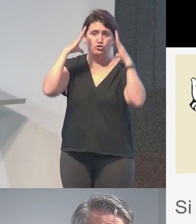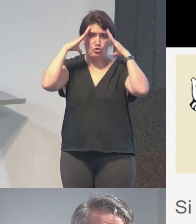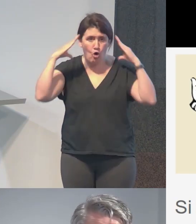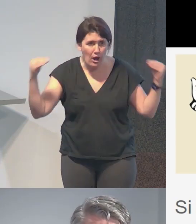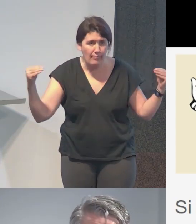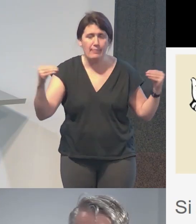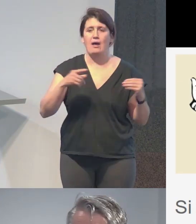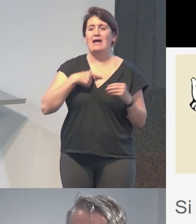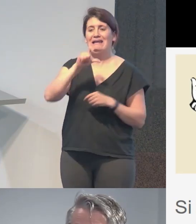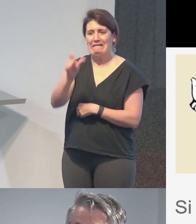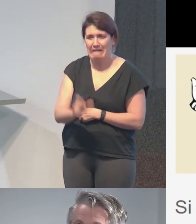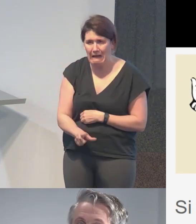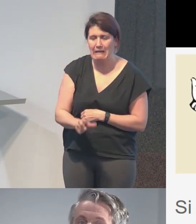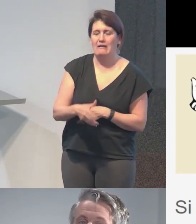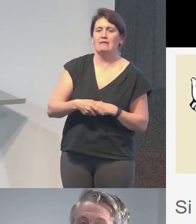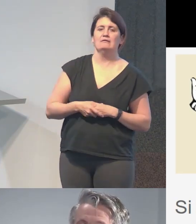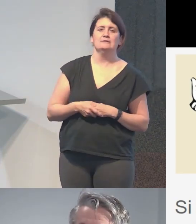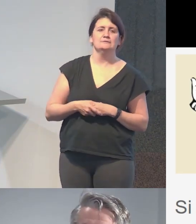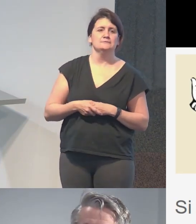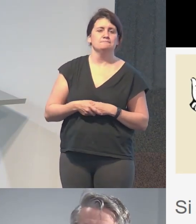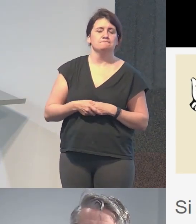Holanda, Italia.